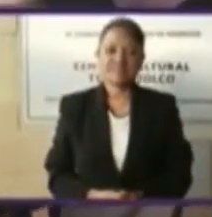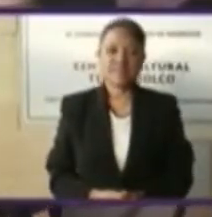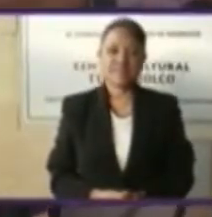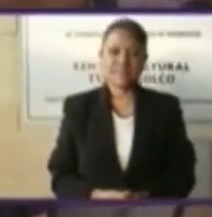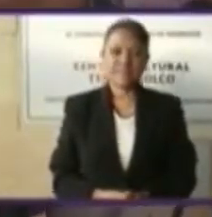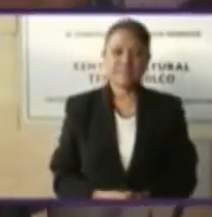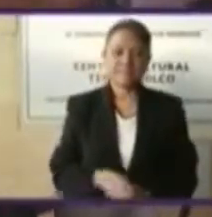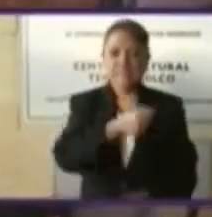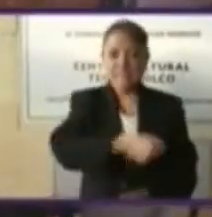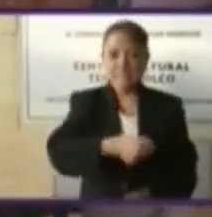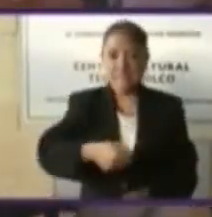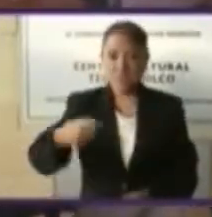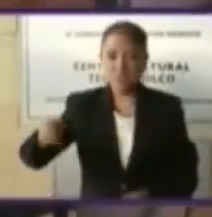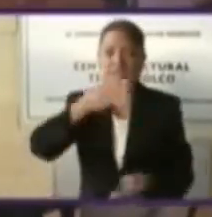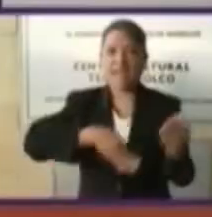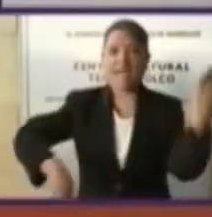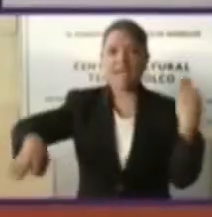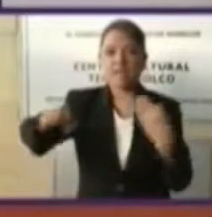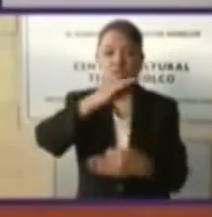Saludar